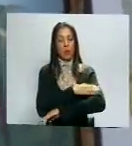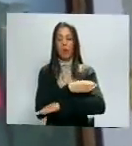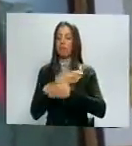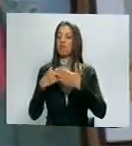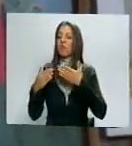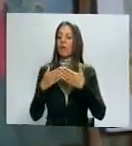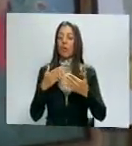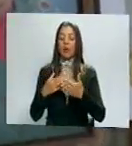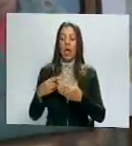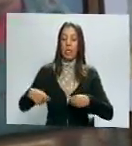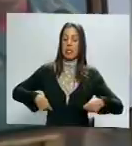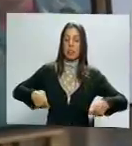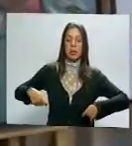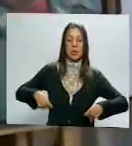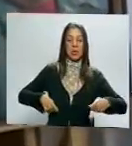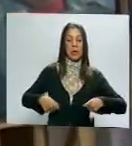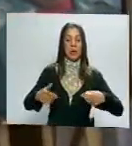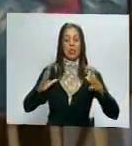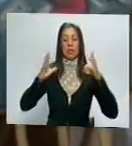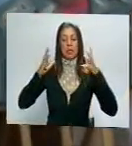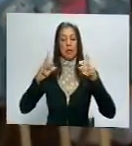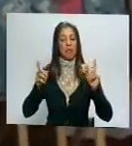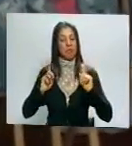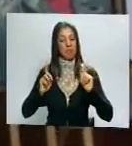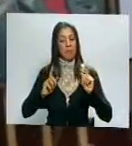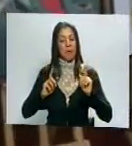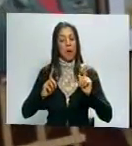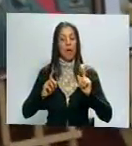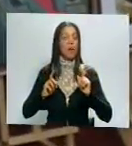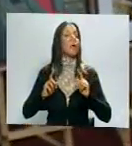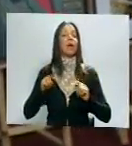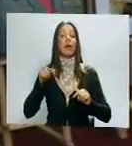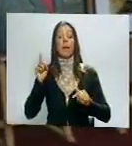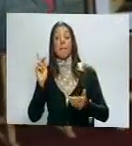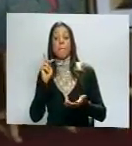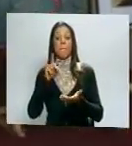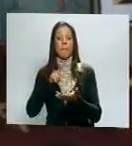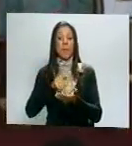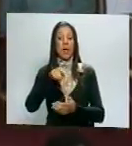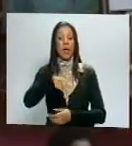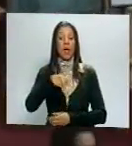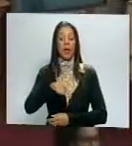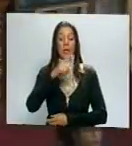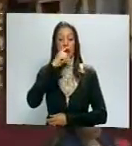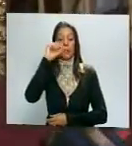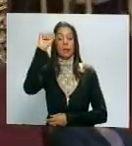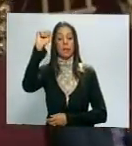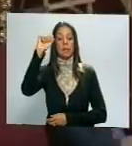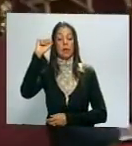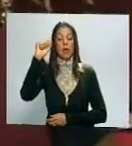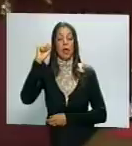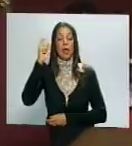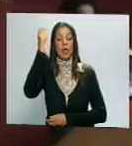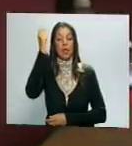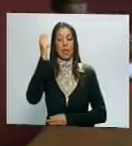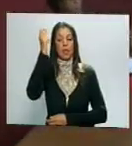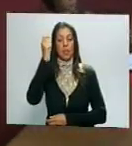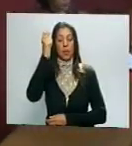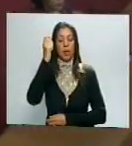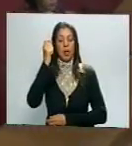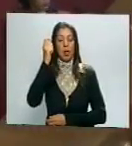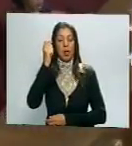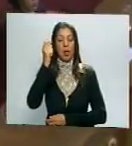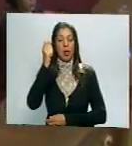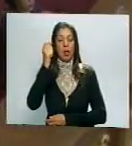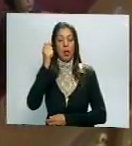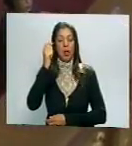en la provocación. Muchos de nosotros, inclusive, pensamos que venir aquí, exponerse a que viniera un diputado de estos, que